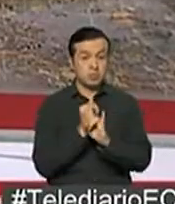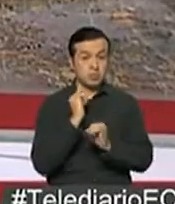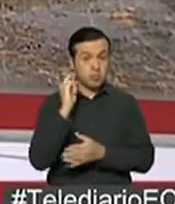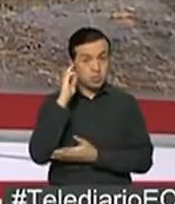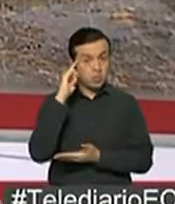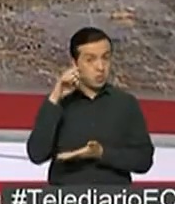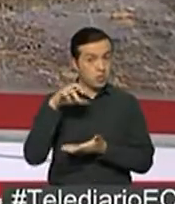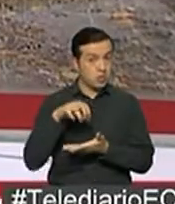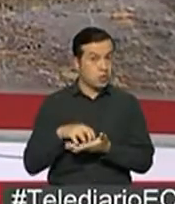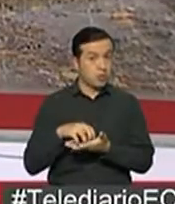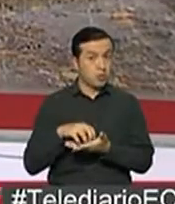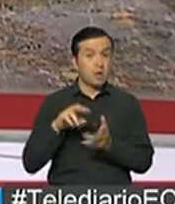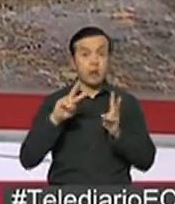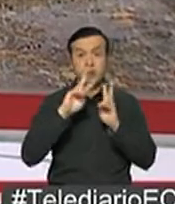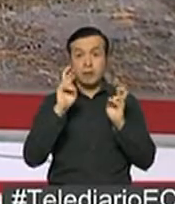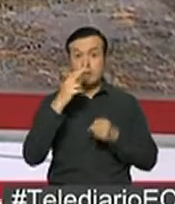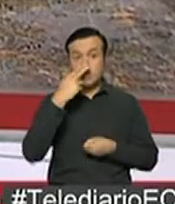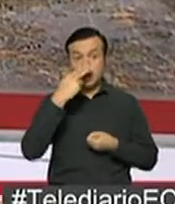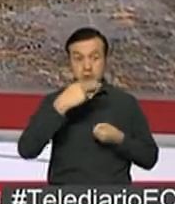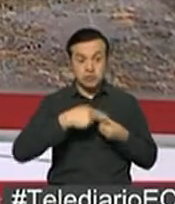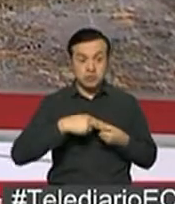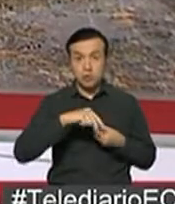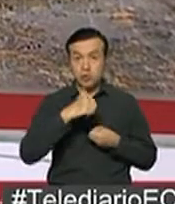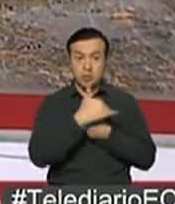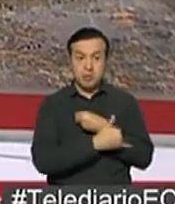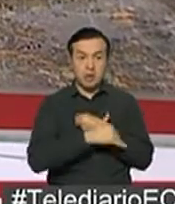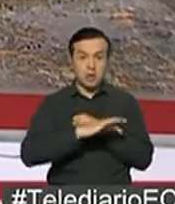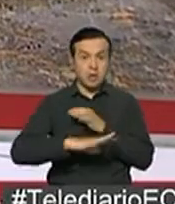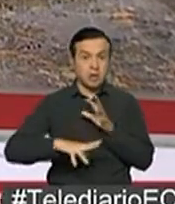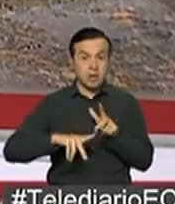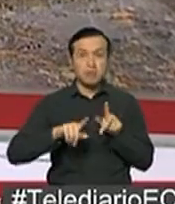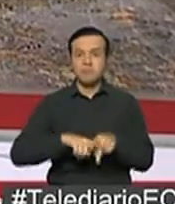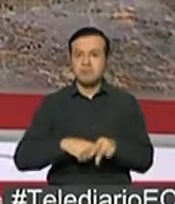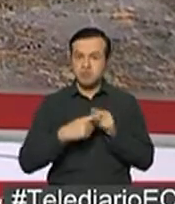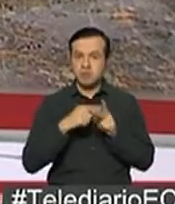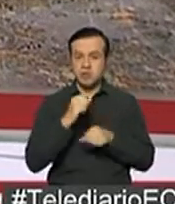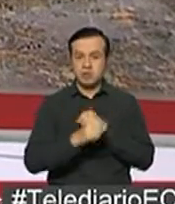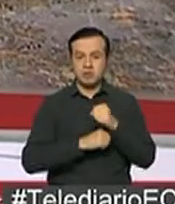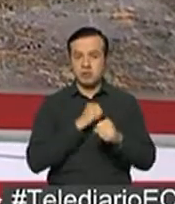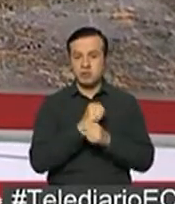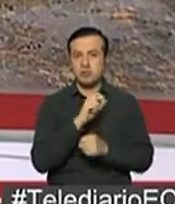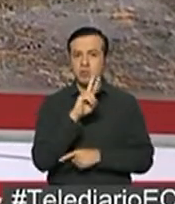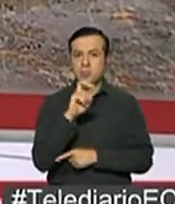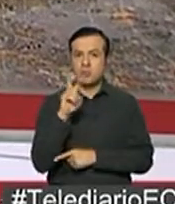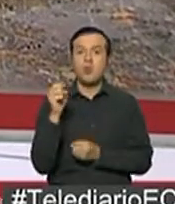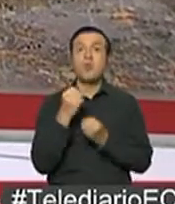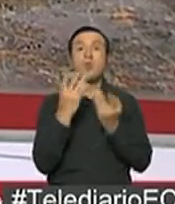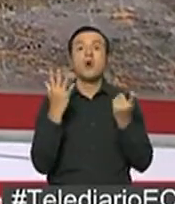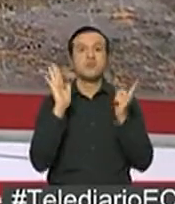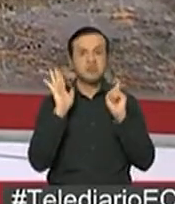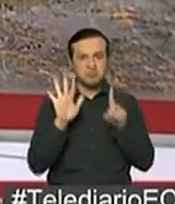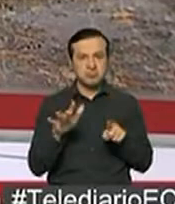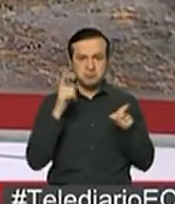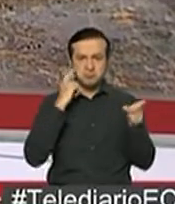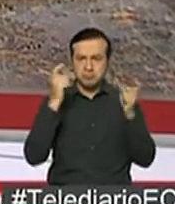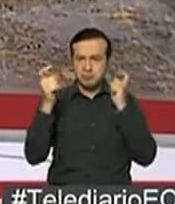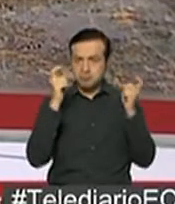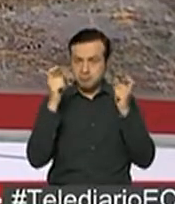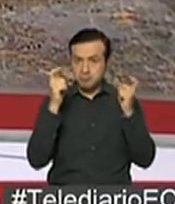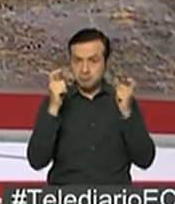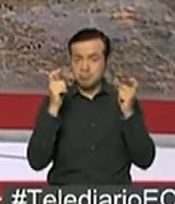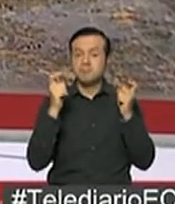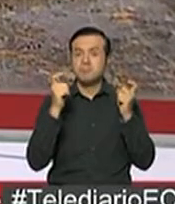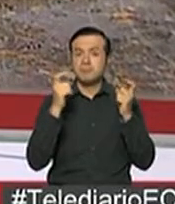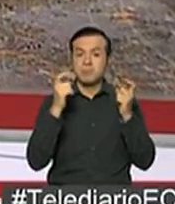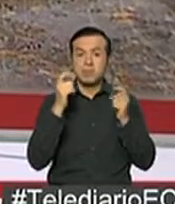para combatir el contrabando de combustibles de inicio este 2020 con 6 mil 21 operaciones de control además desde la